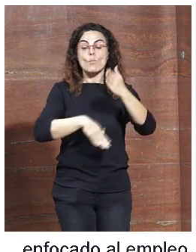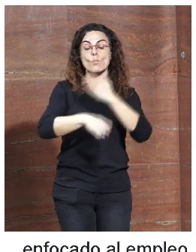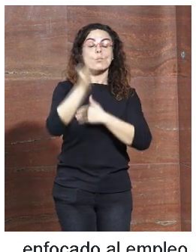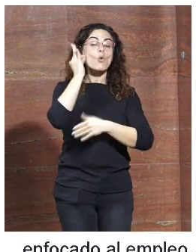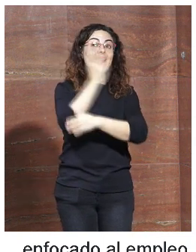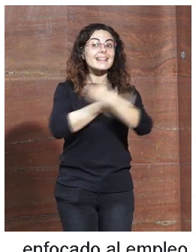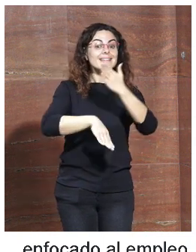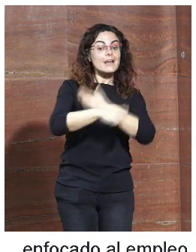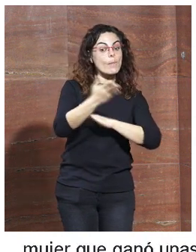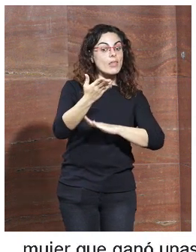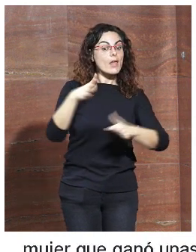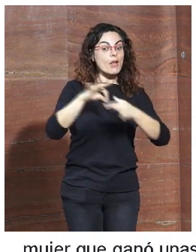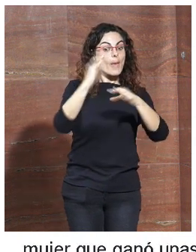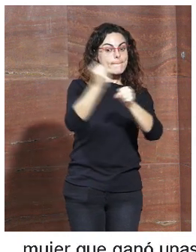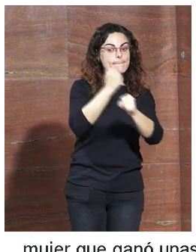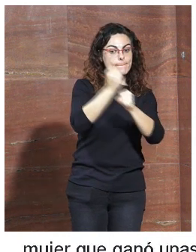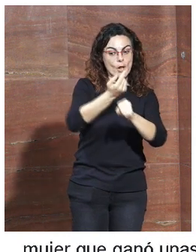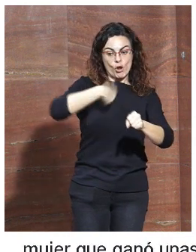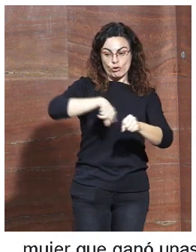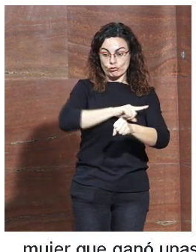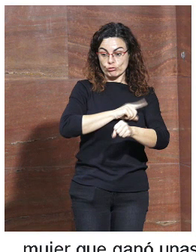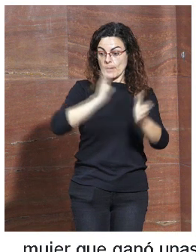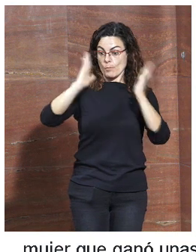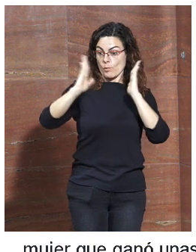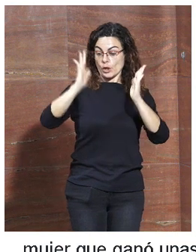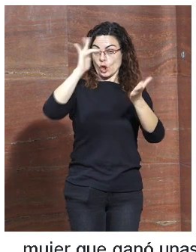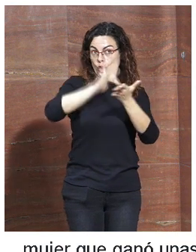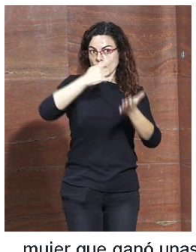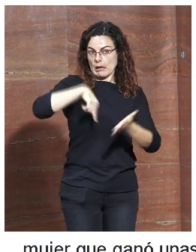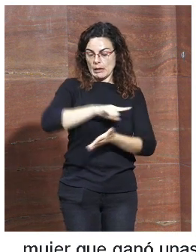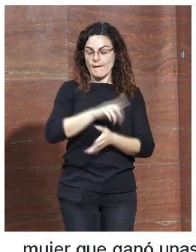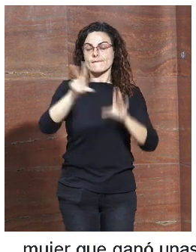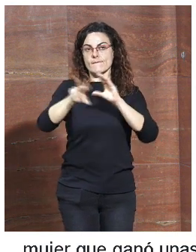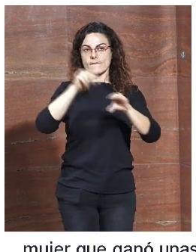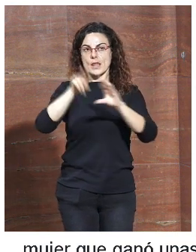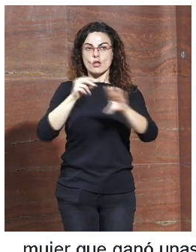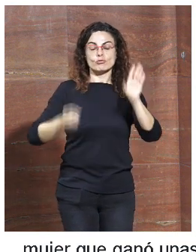discapacidad que nosotras atendíamos en ese momento, un